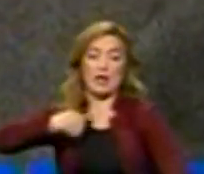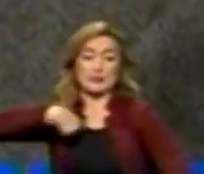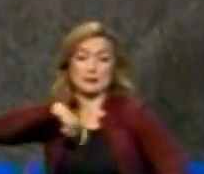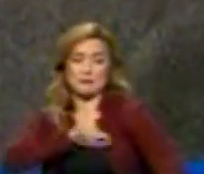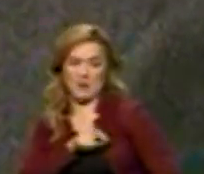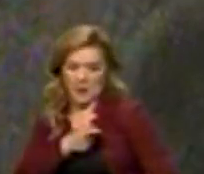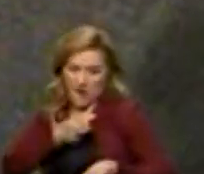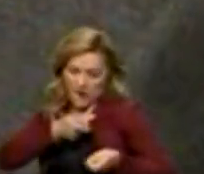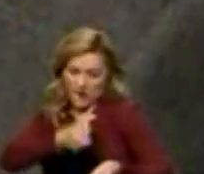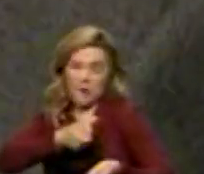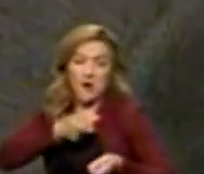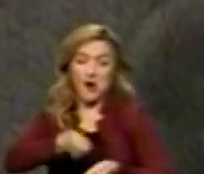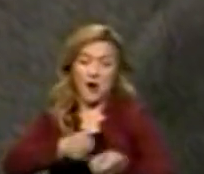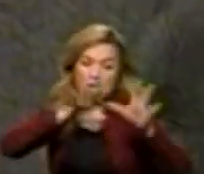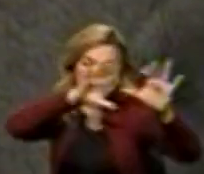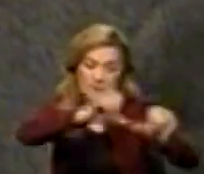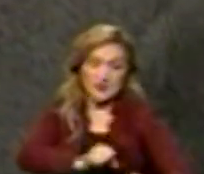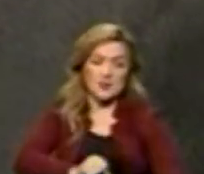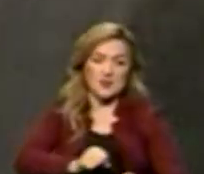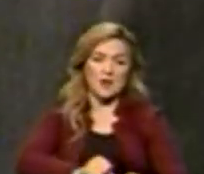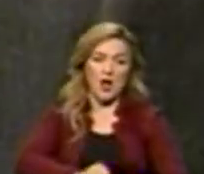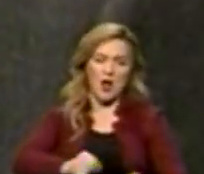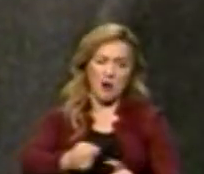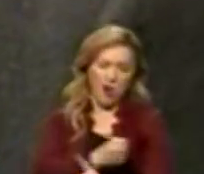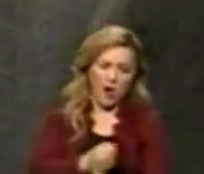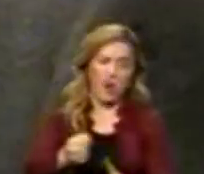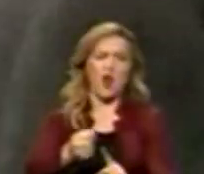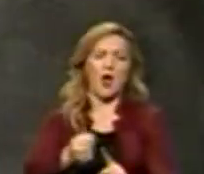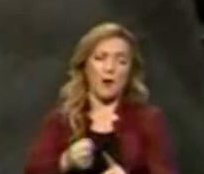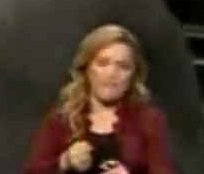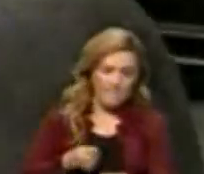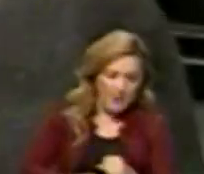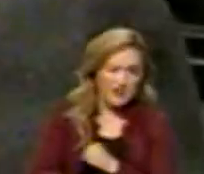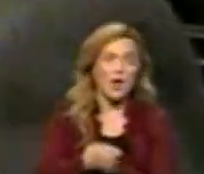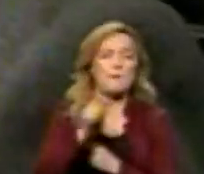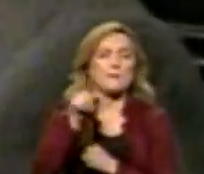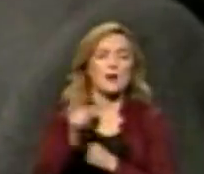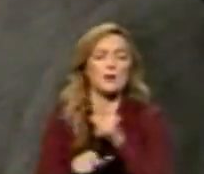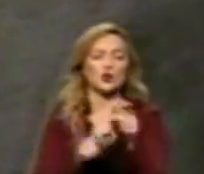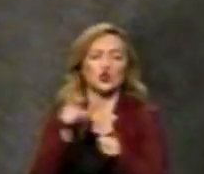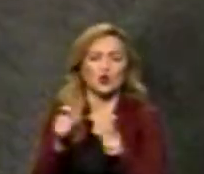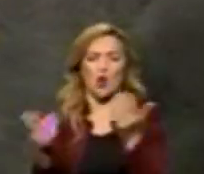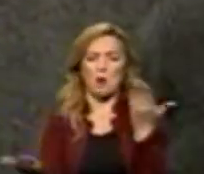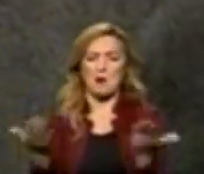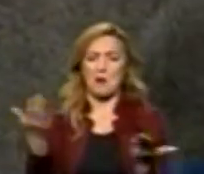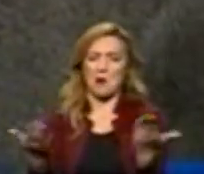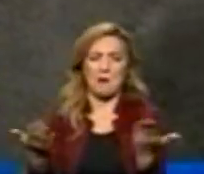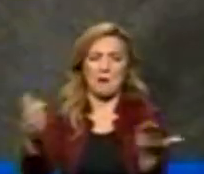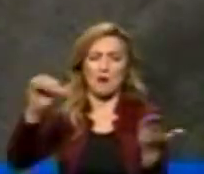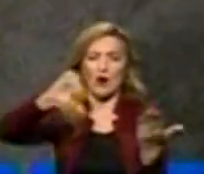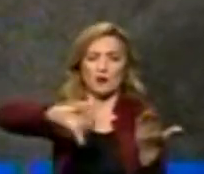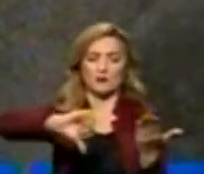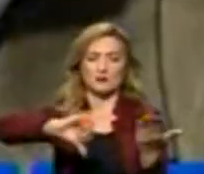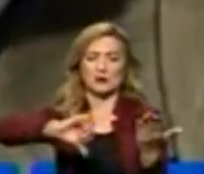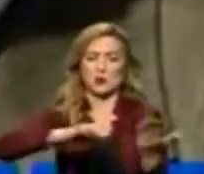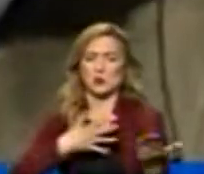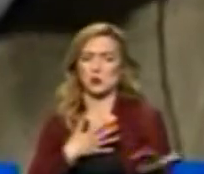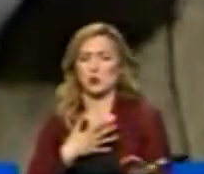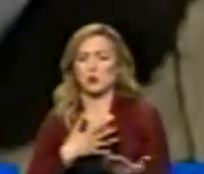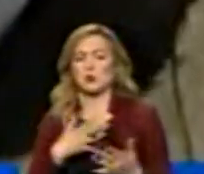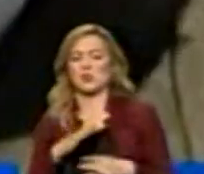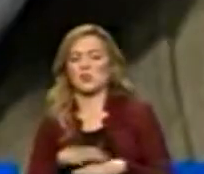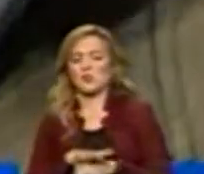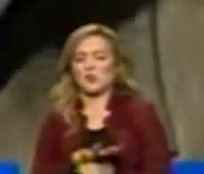hoguera y a la tortura a miles de seres humanos esa comparación era absolutamente desproporcionada y envenenada el